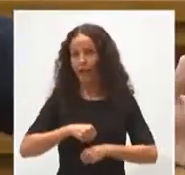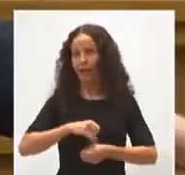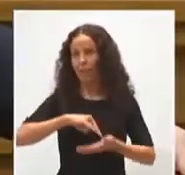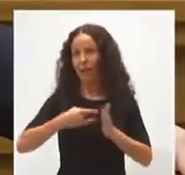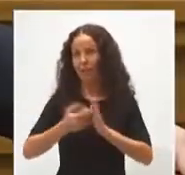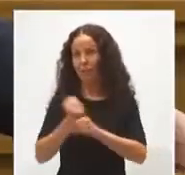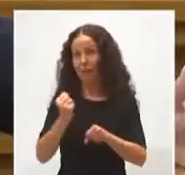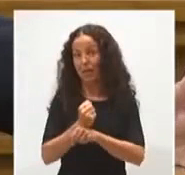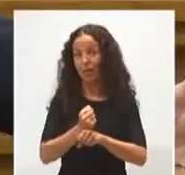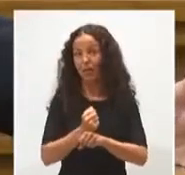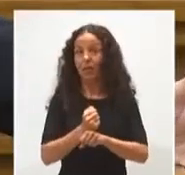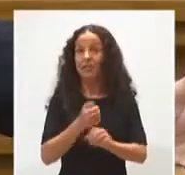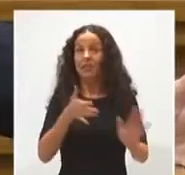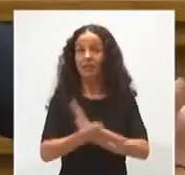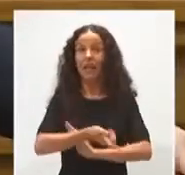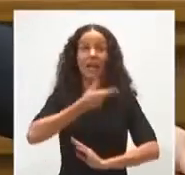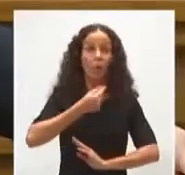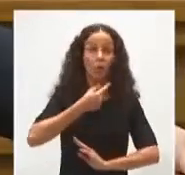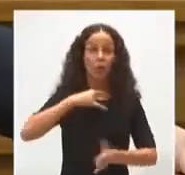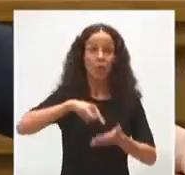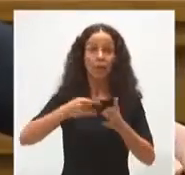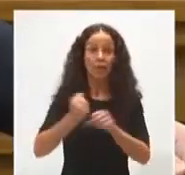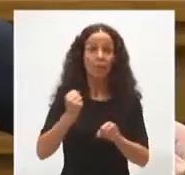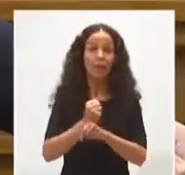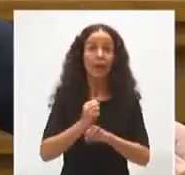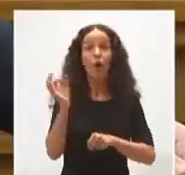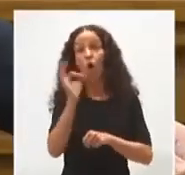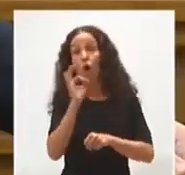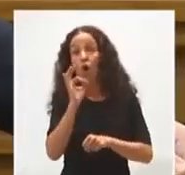que les gusta los planes de empleo o que no siguen consignas